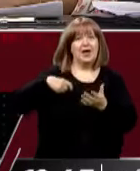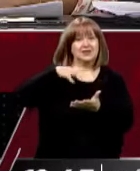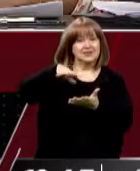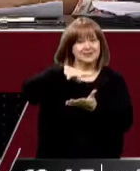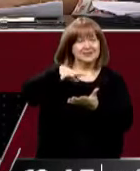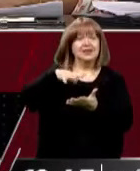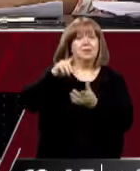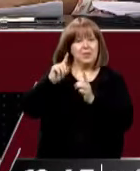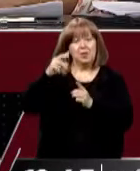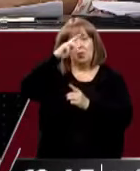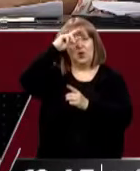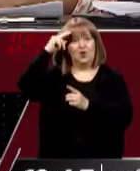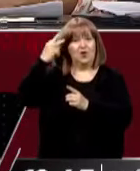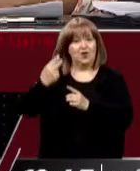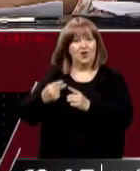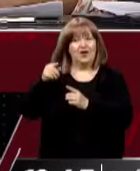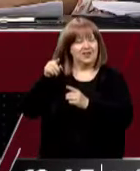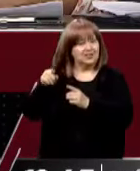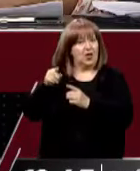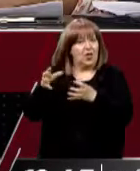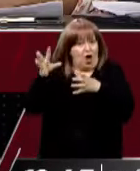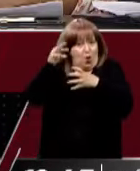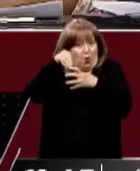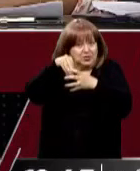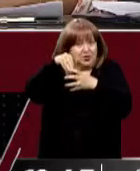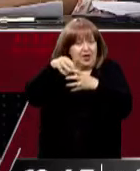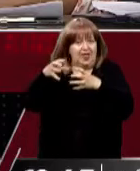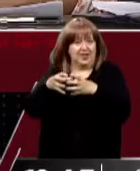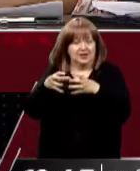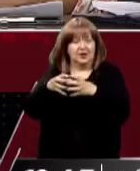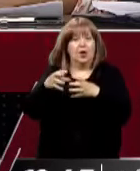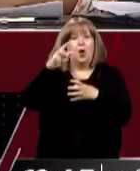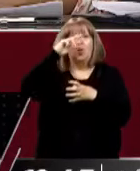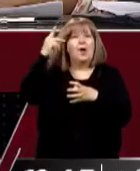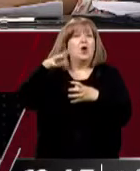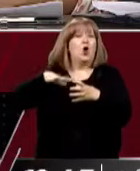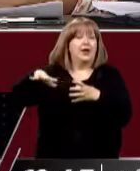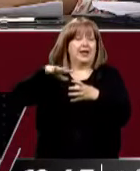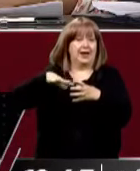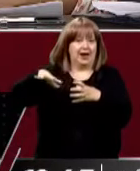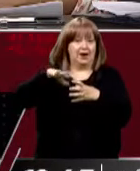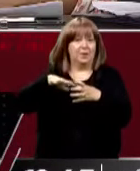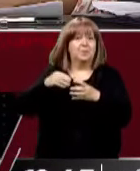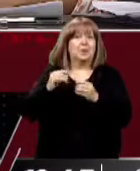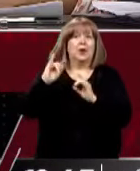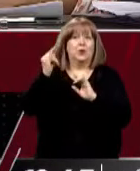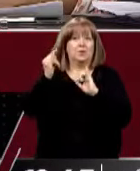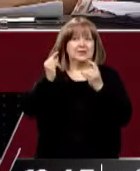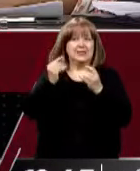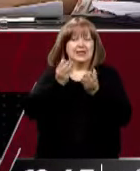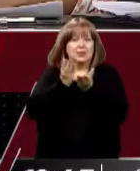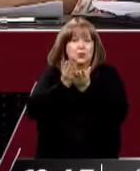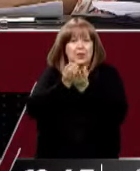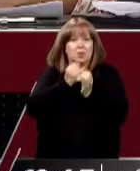pueblos indígenas, todas las formas de producción, y es un trabajo que se viene desarrollando con distintas universidades para promover y